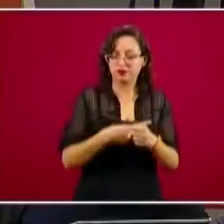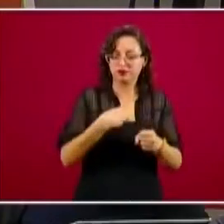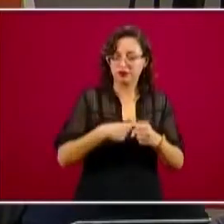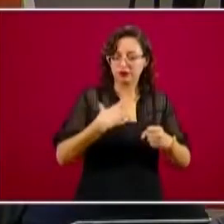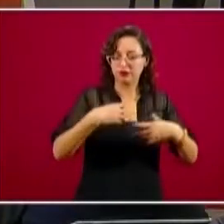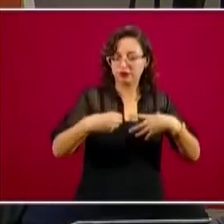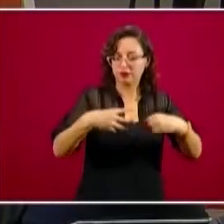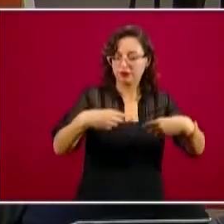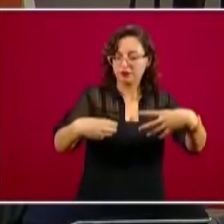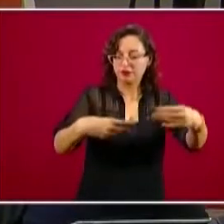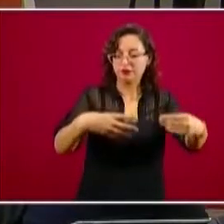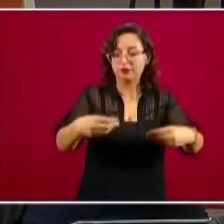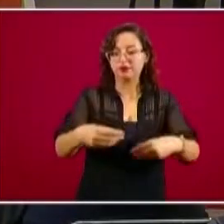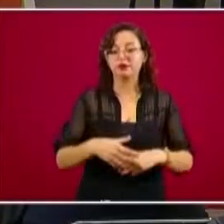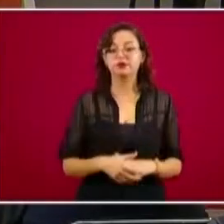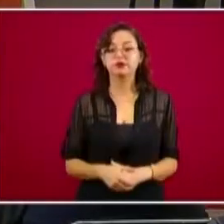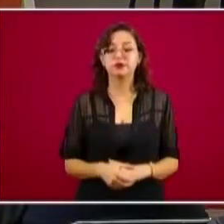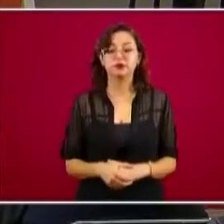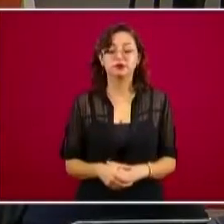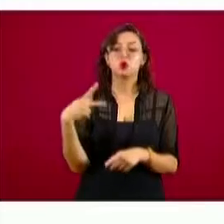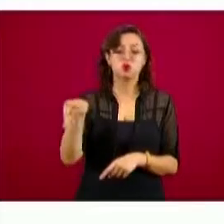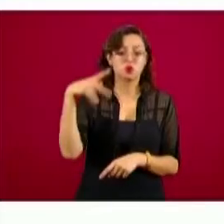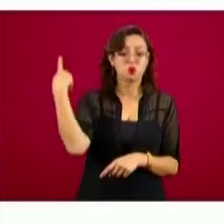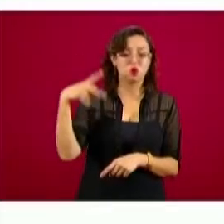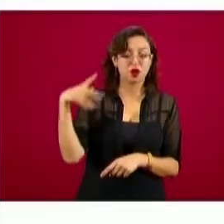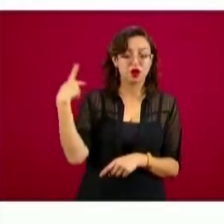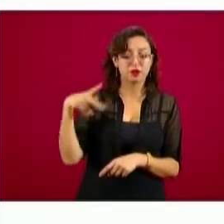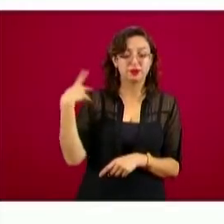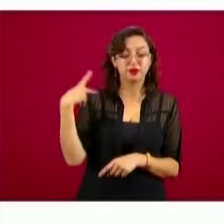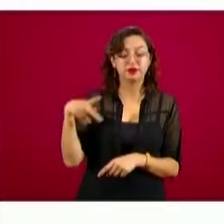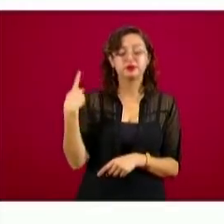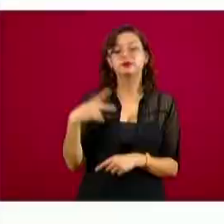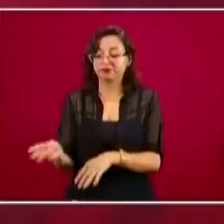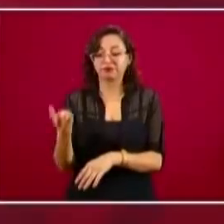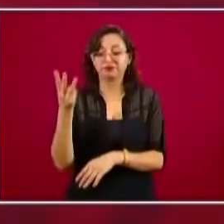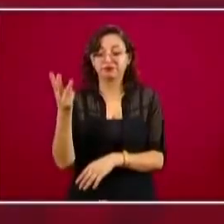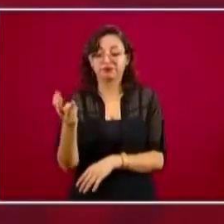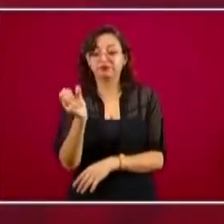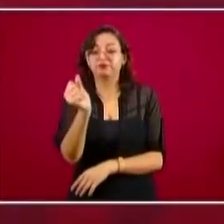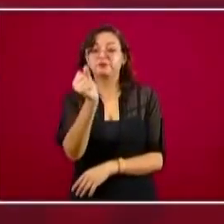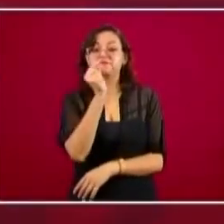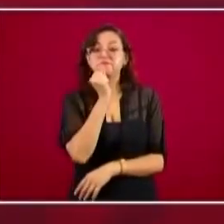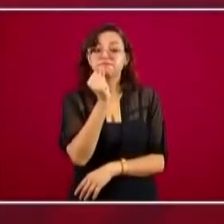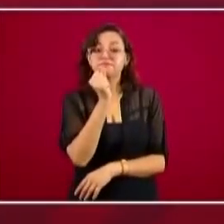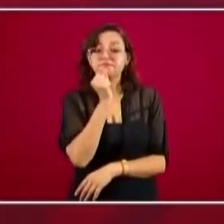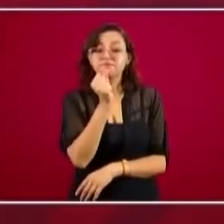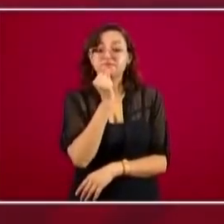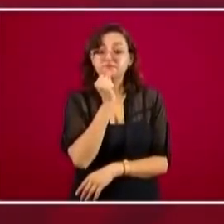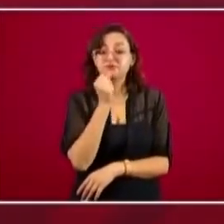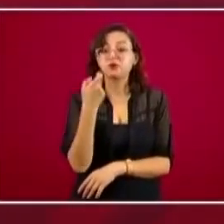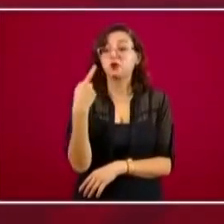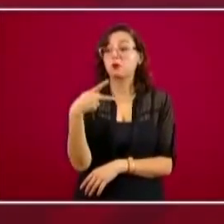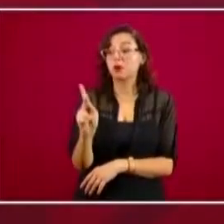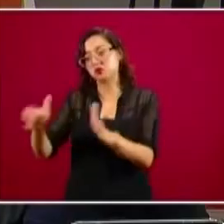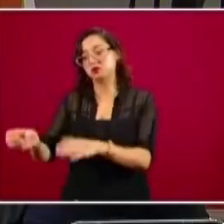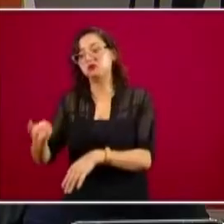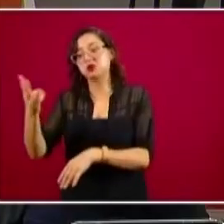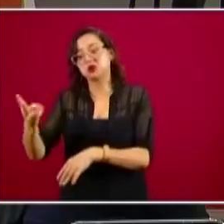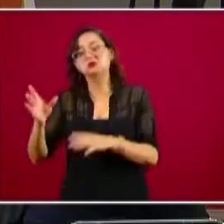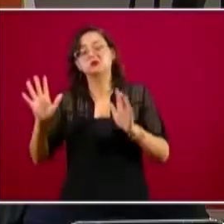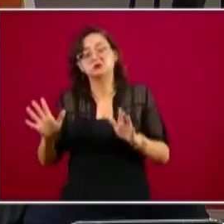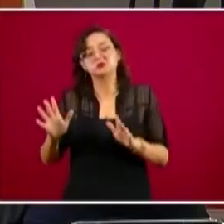en base a las proyecciones y desarrollo de la pandemia del coronavirus en mexico gobierno federal por medio de la secretaria de salud